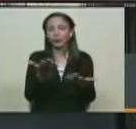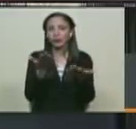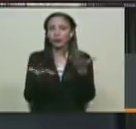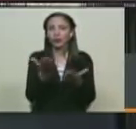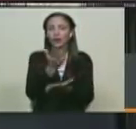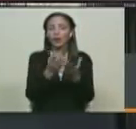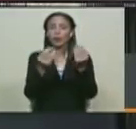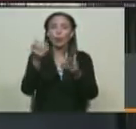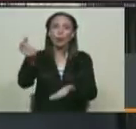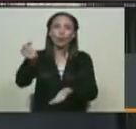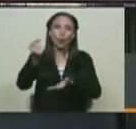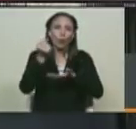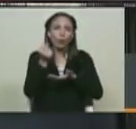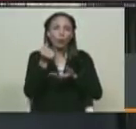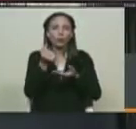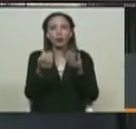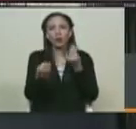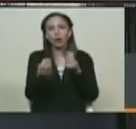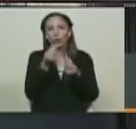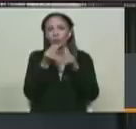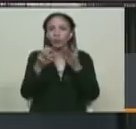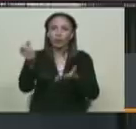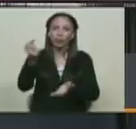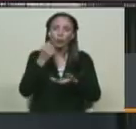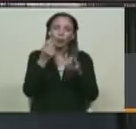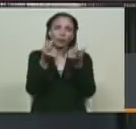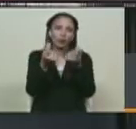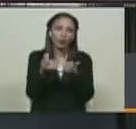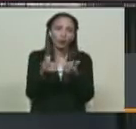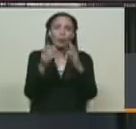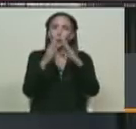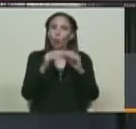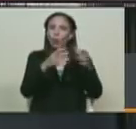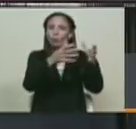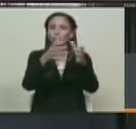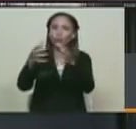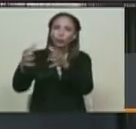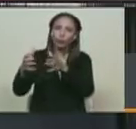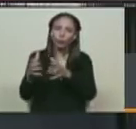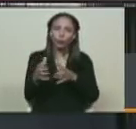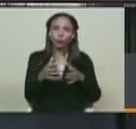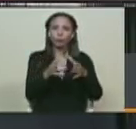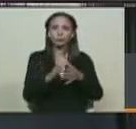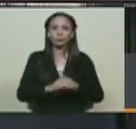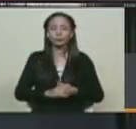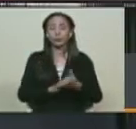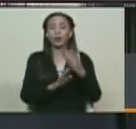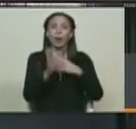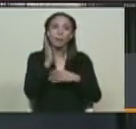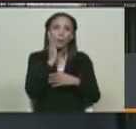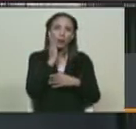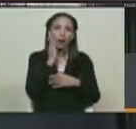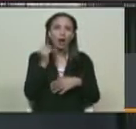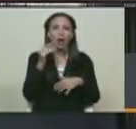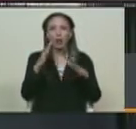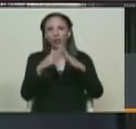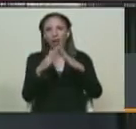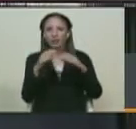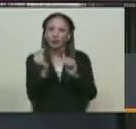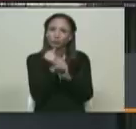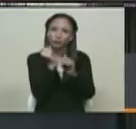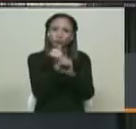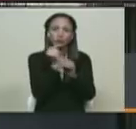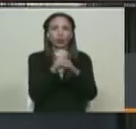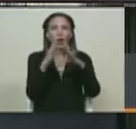bonos de seguridad social para todos los sectores del país, amas de casa, trabajadores,